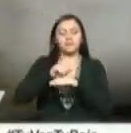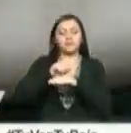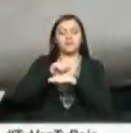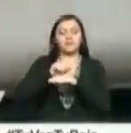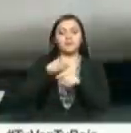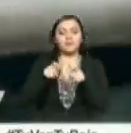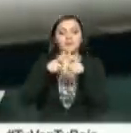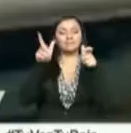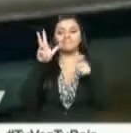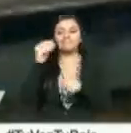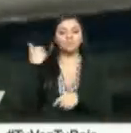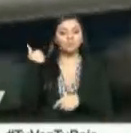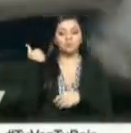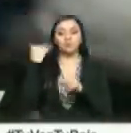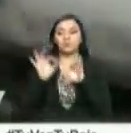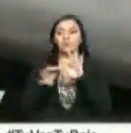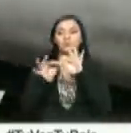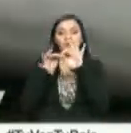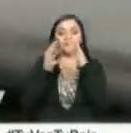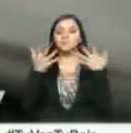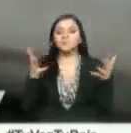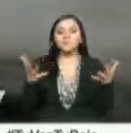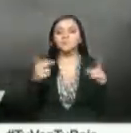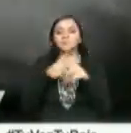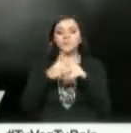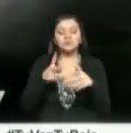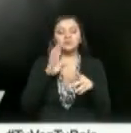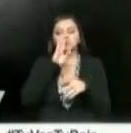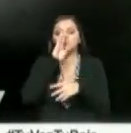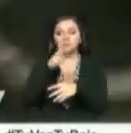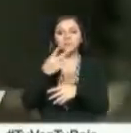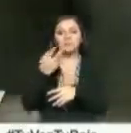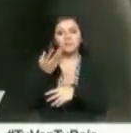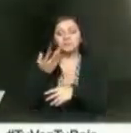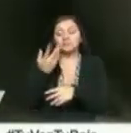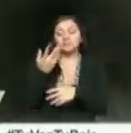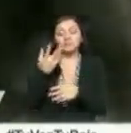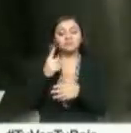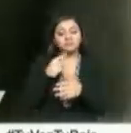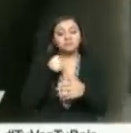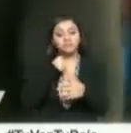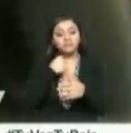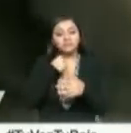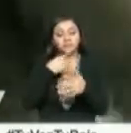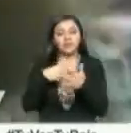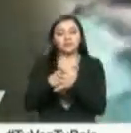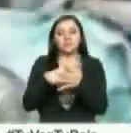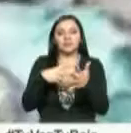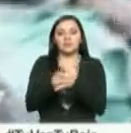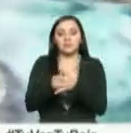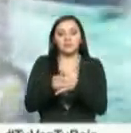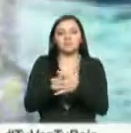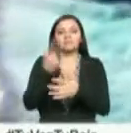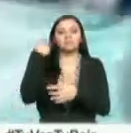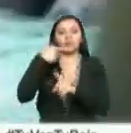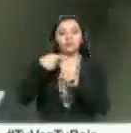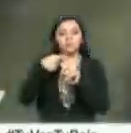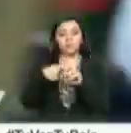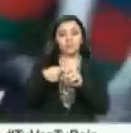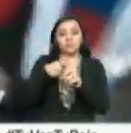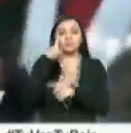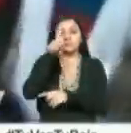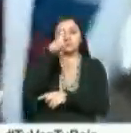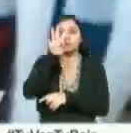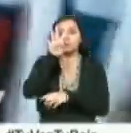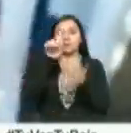de pocos recursos para su mantenimiento y son frecuentes los accidentes mortales. El mes pasado, al menos 146